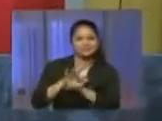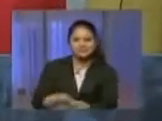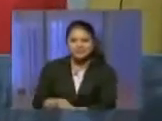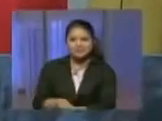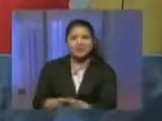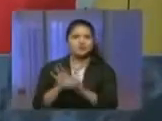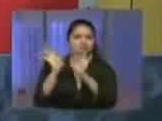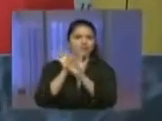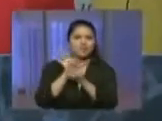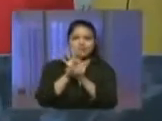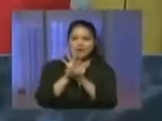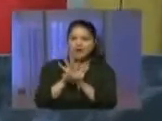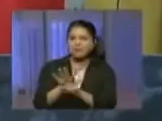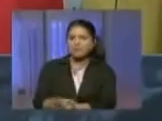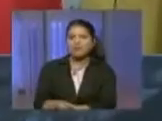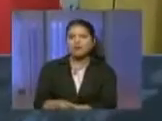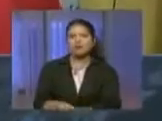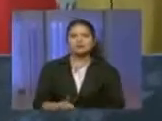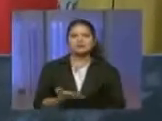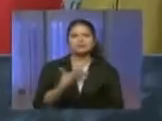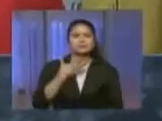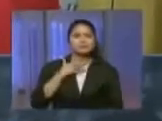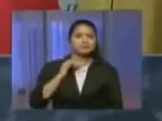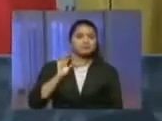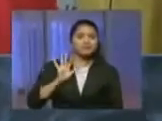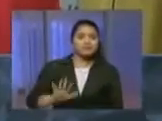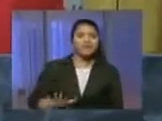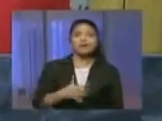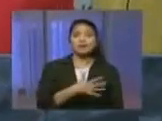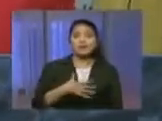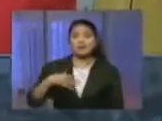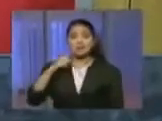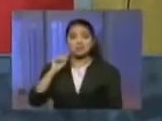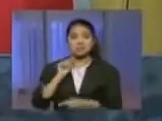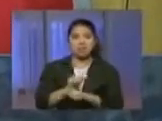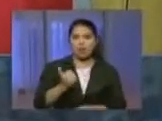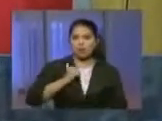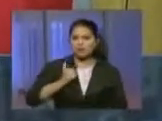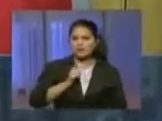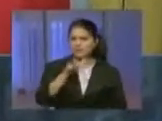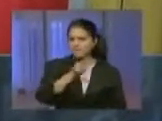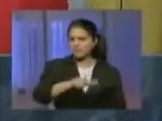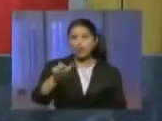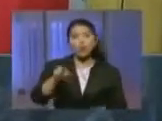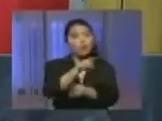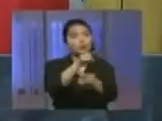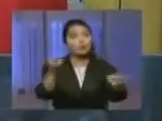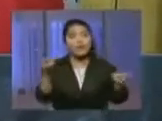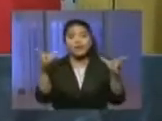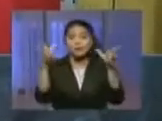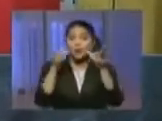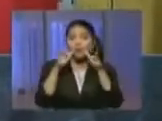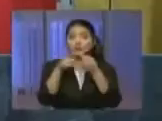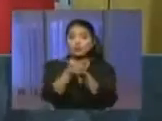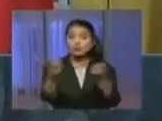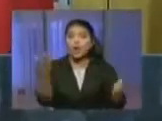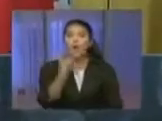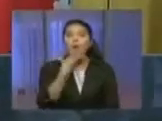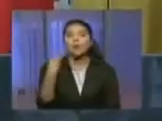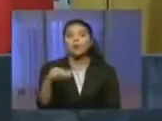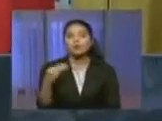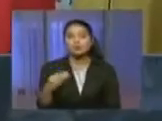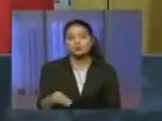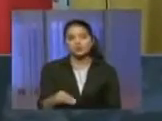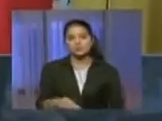discriminación de su desprecio cuando querían insultar a alguien muchachos que me escuchan juventud juventud